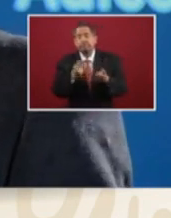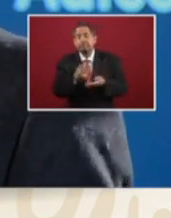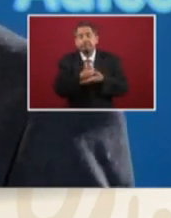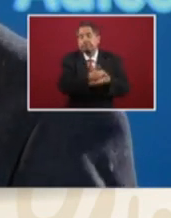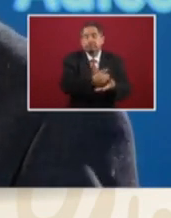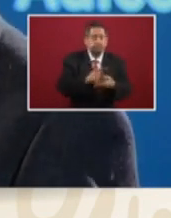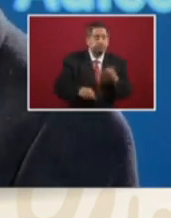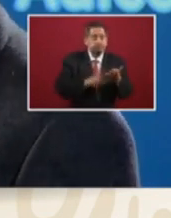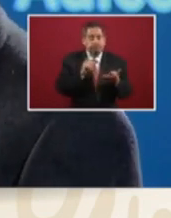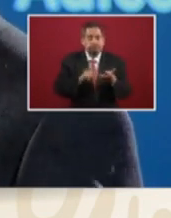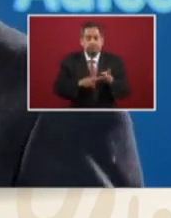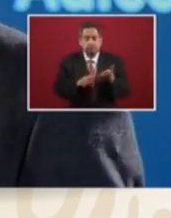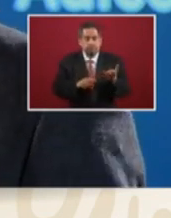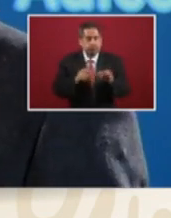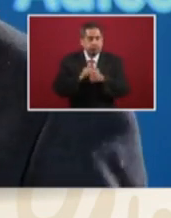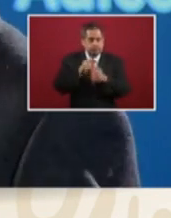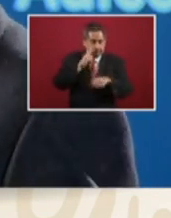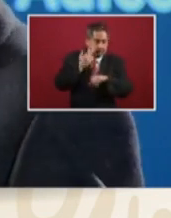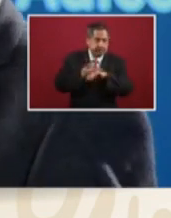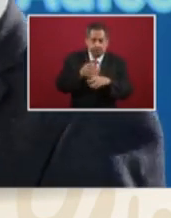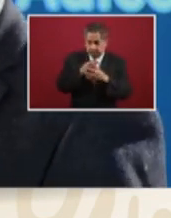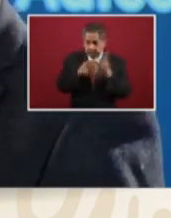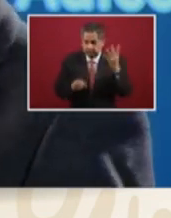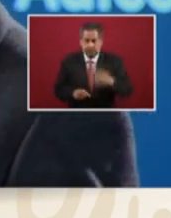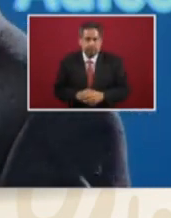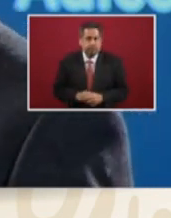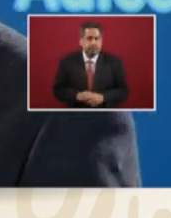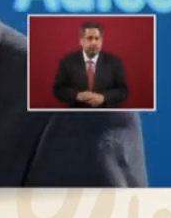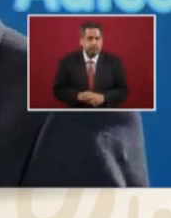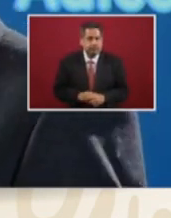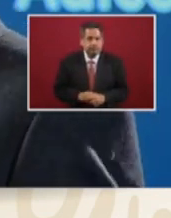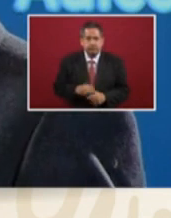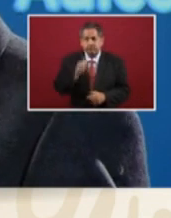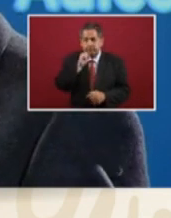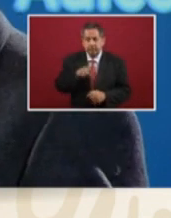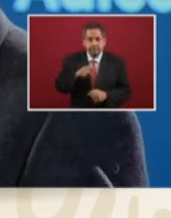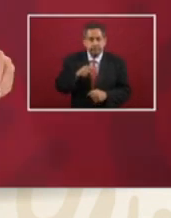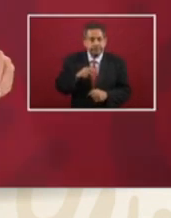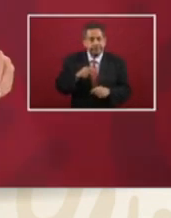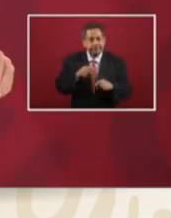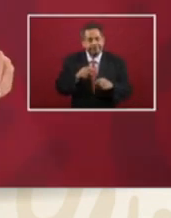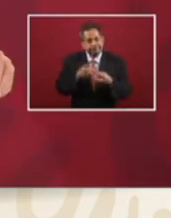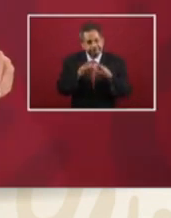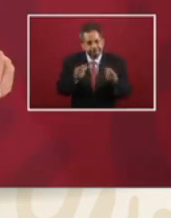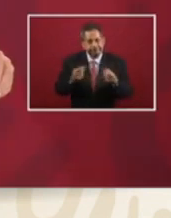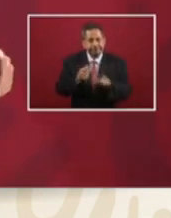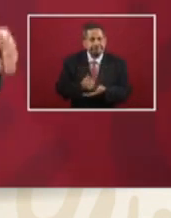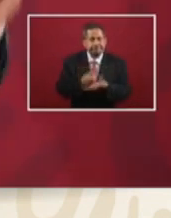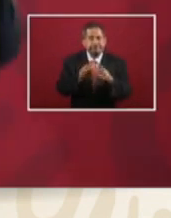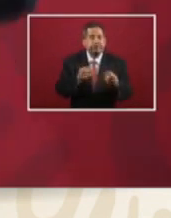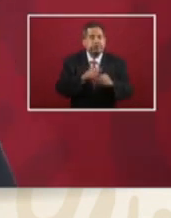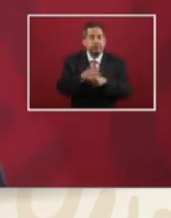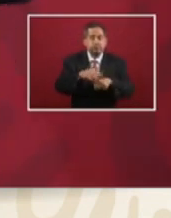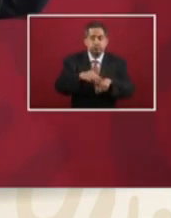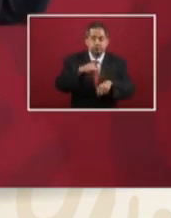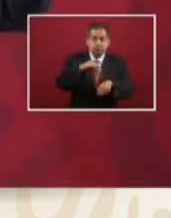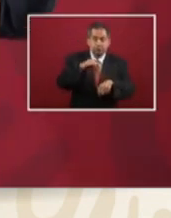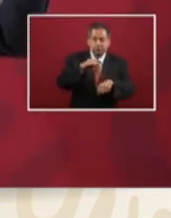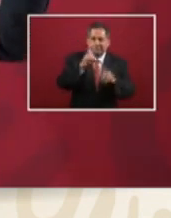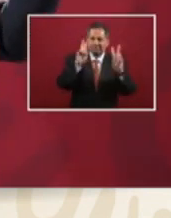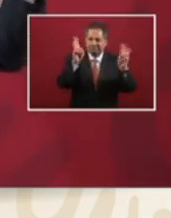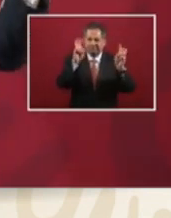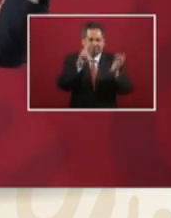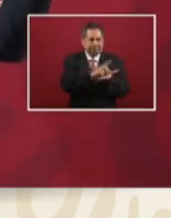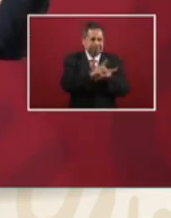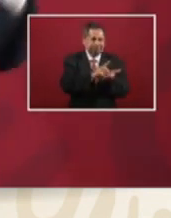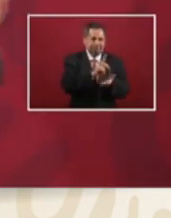es un usuario adulto responsable. Tenemos también que empezar a borrar un poco la línea que hay entre las sustancias psicoactivas o drogas, como